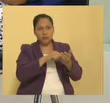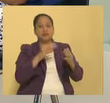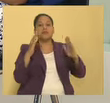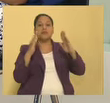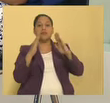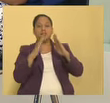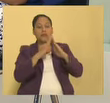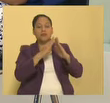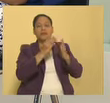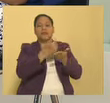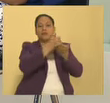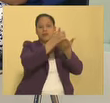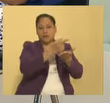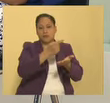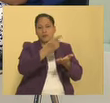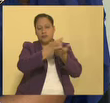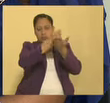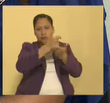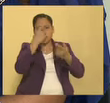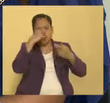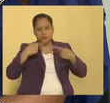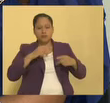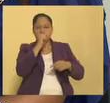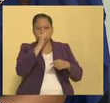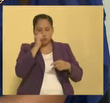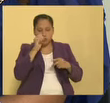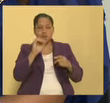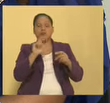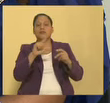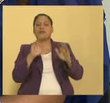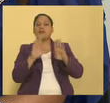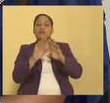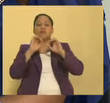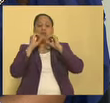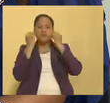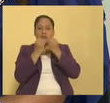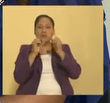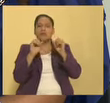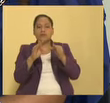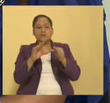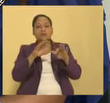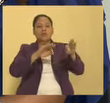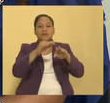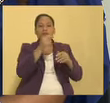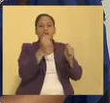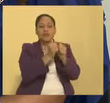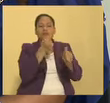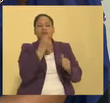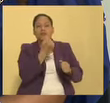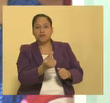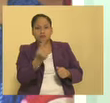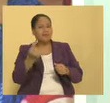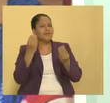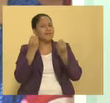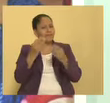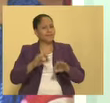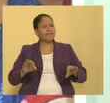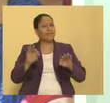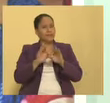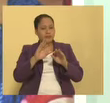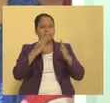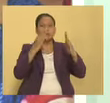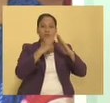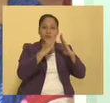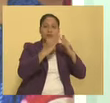Casas asistenciales, instituciones y organismos que trabajen con la niñez, esto es muy importante,